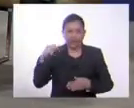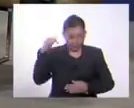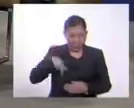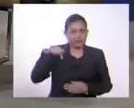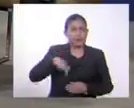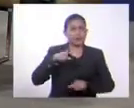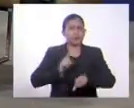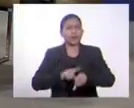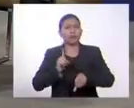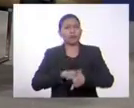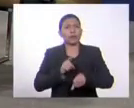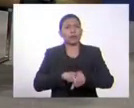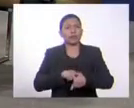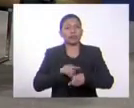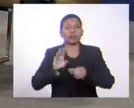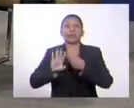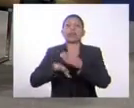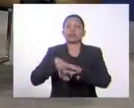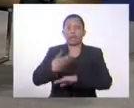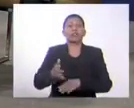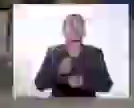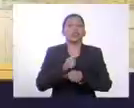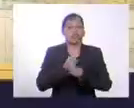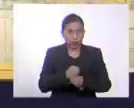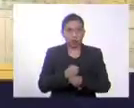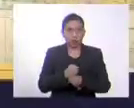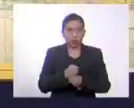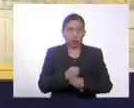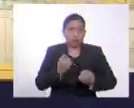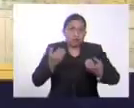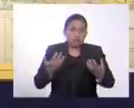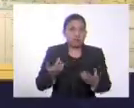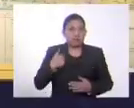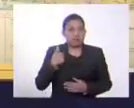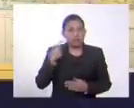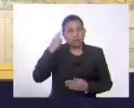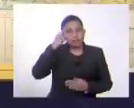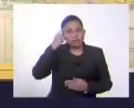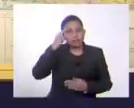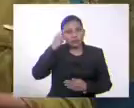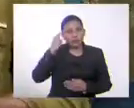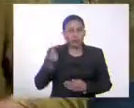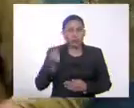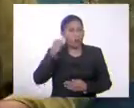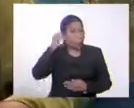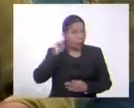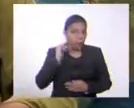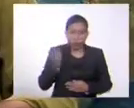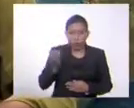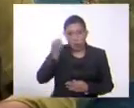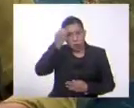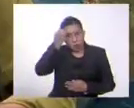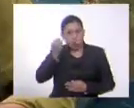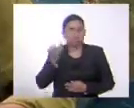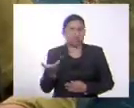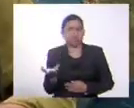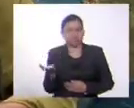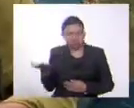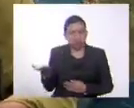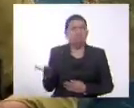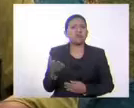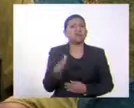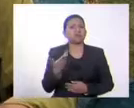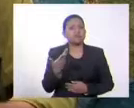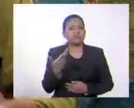pues Federico nos puede ampliar con las ideas de Hegel, ¿verdad? Sí, pero tú preguntabas la diferencia entre modernidad